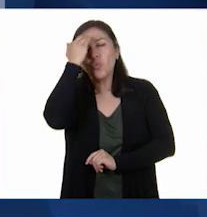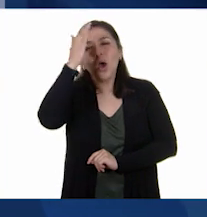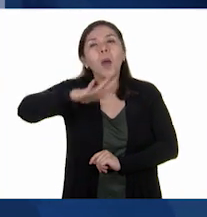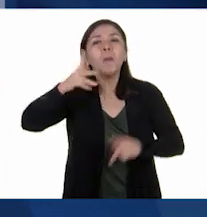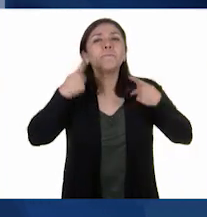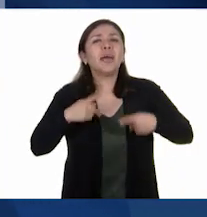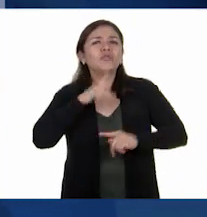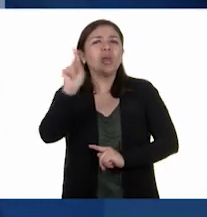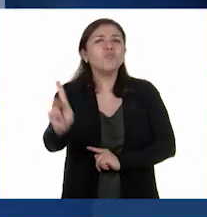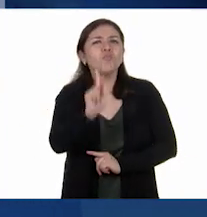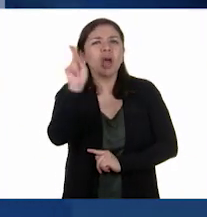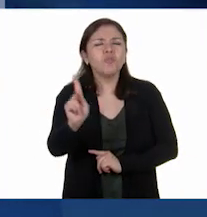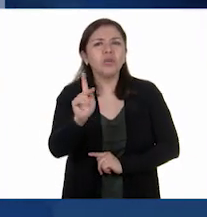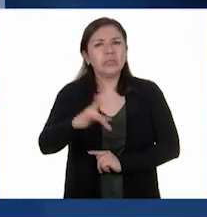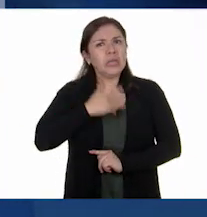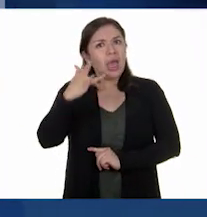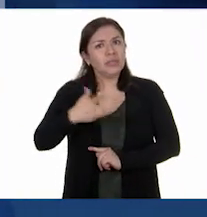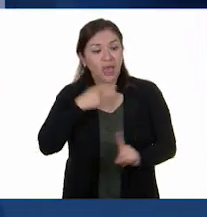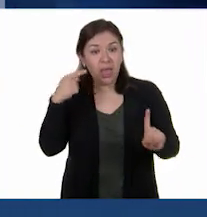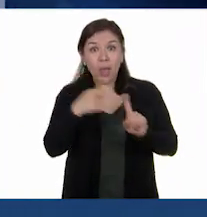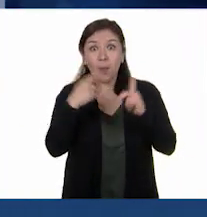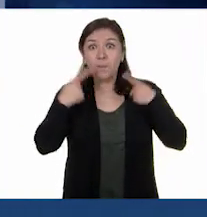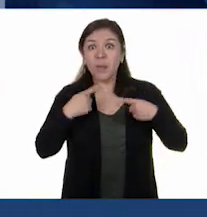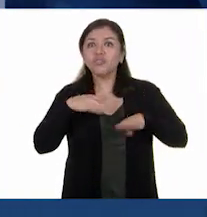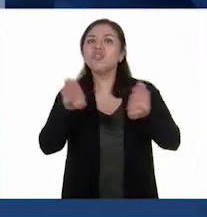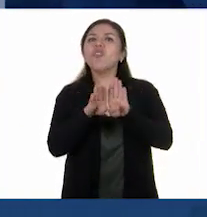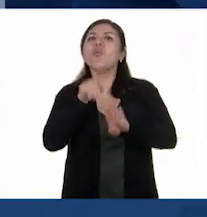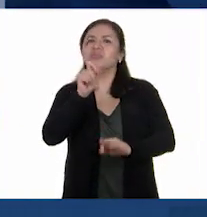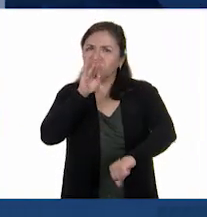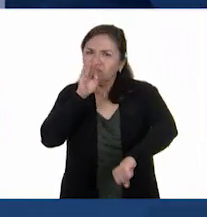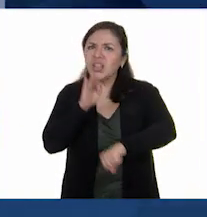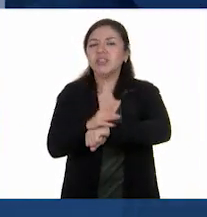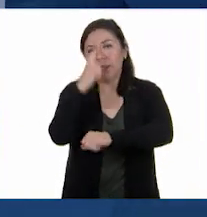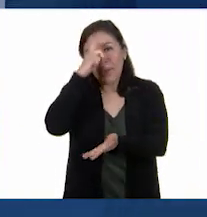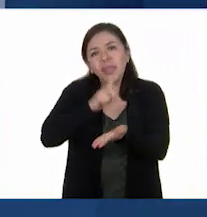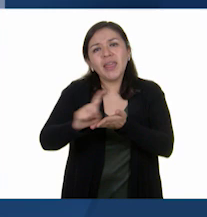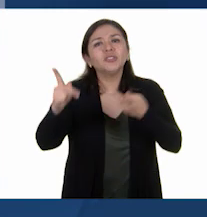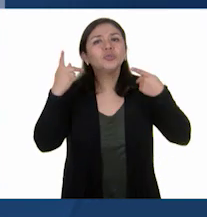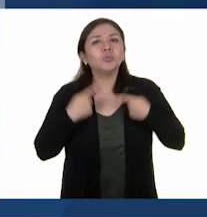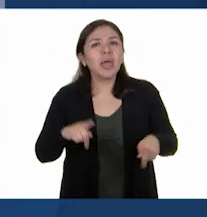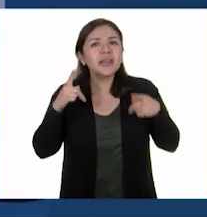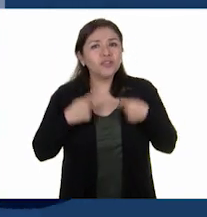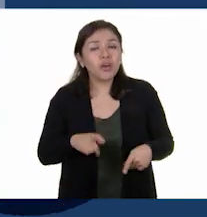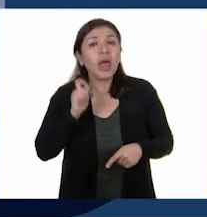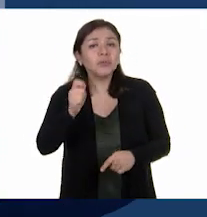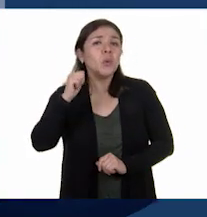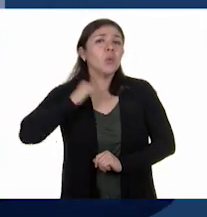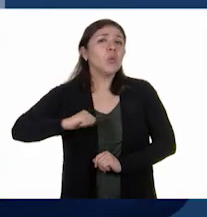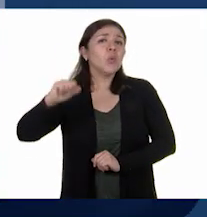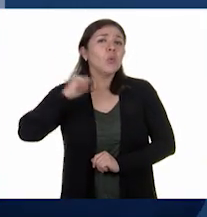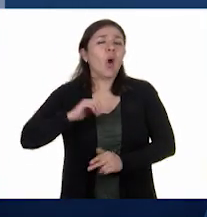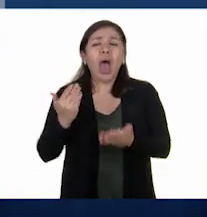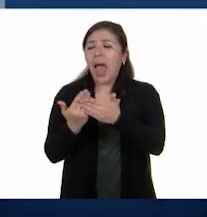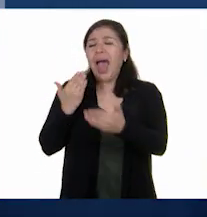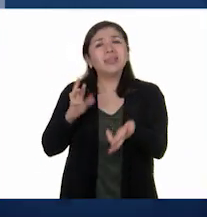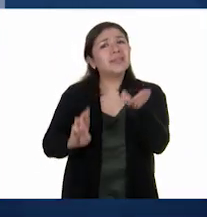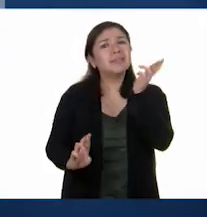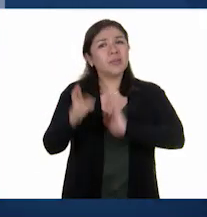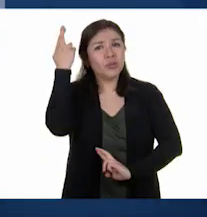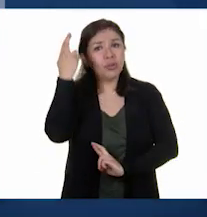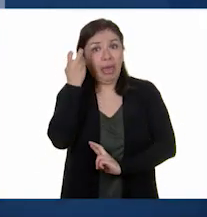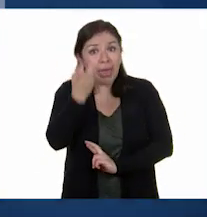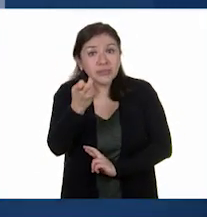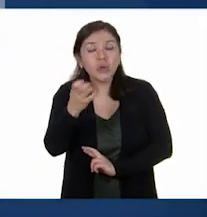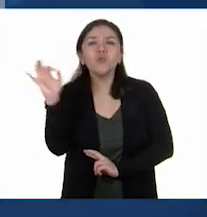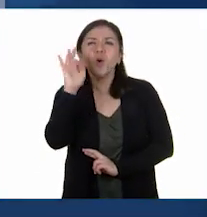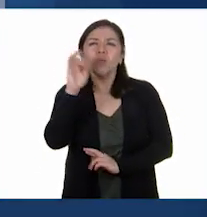que comenzó a adoptarlo como un estandarte de la defensa de los derechos de las personas desde la época prerevolucionaria, la cual,